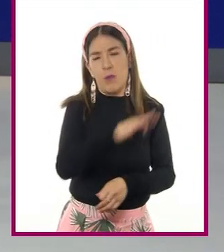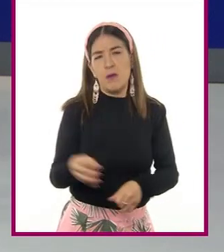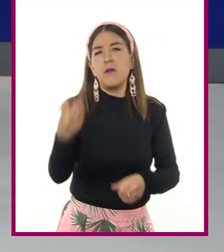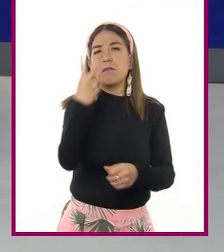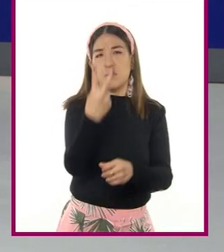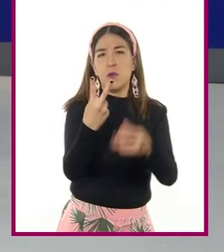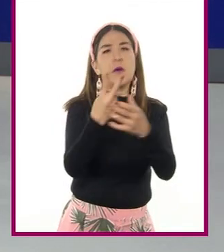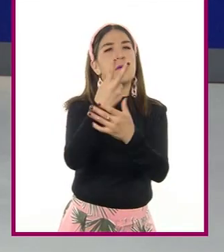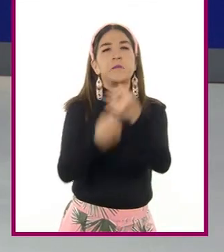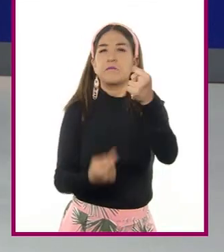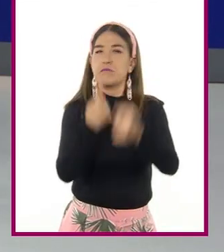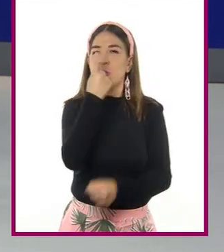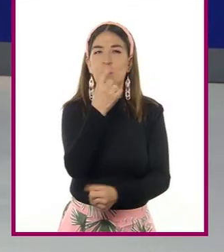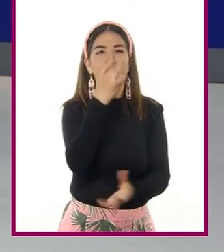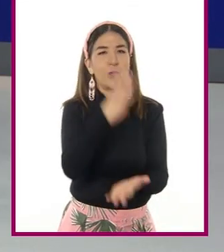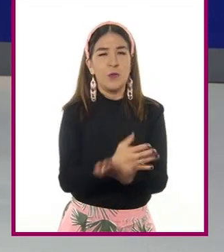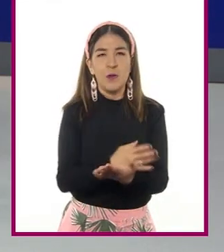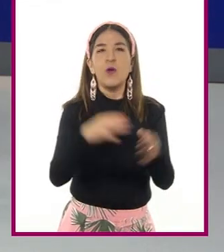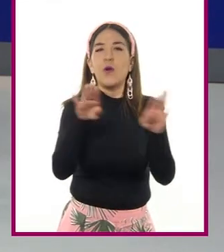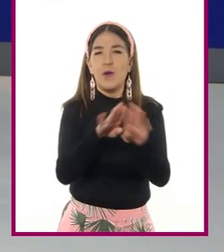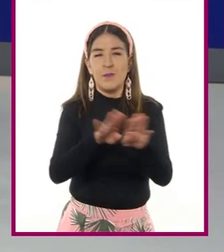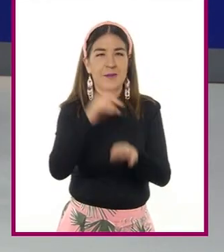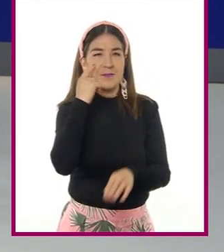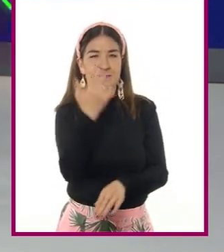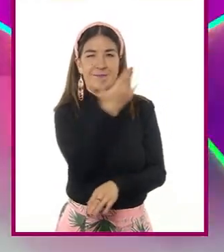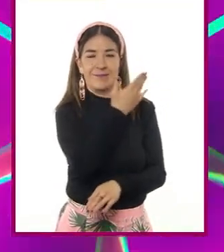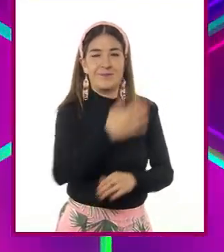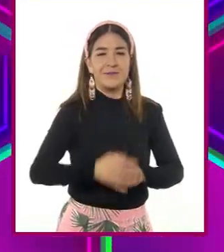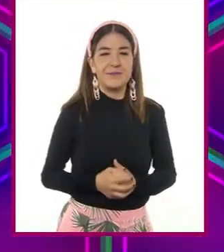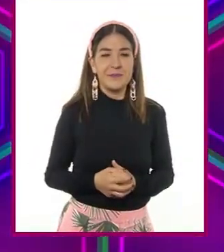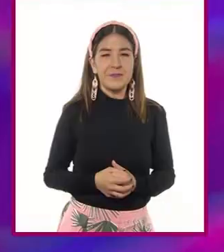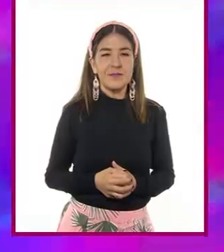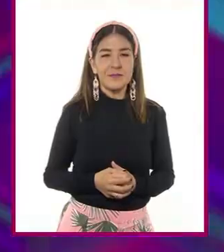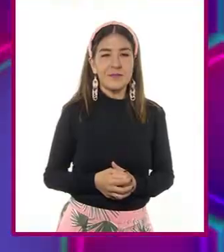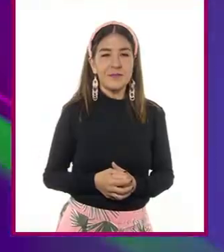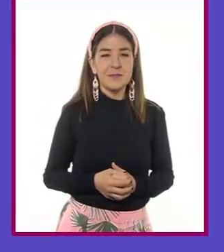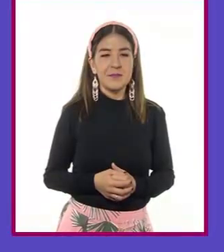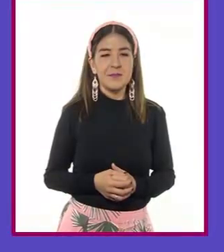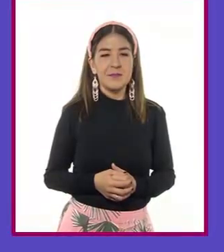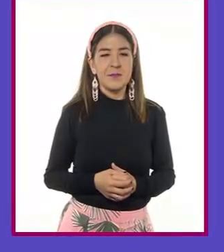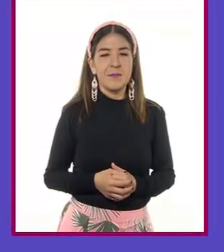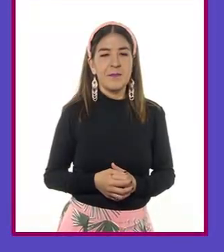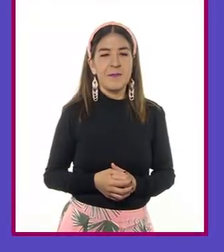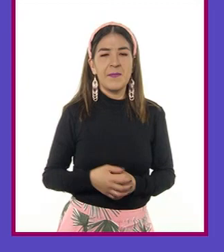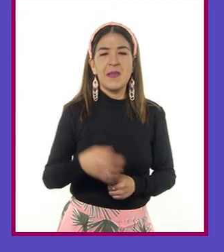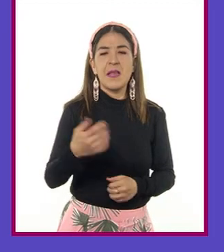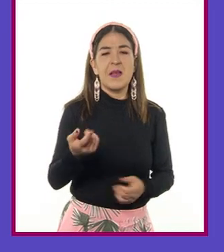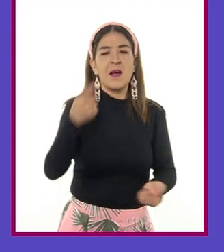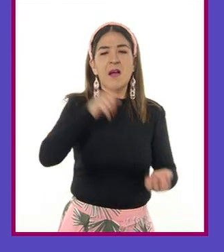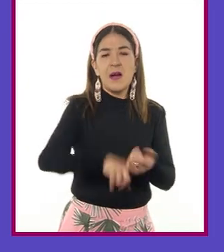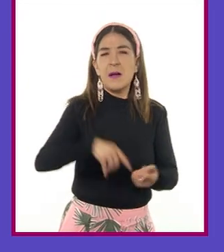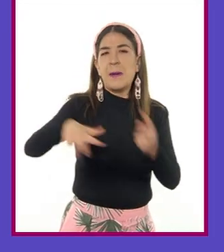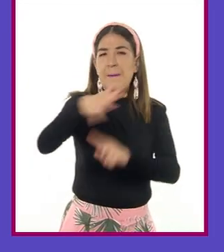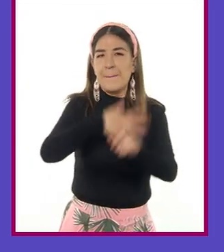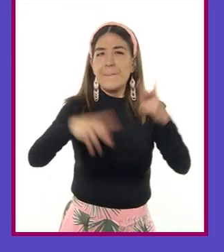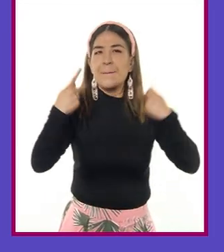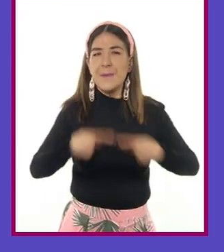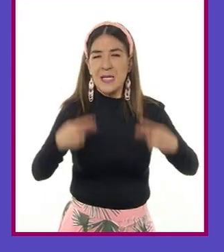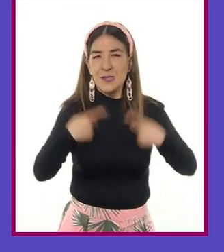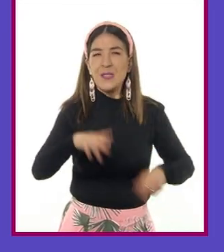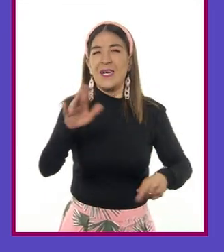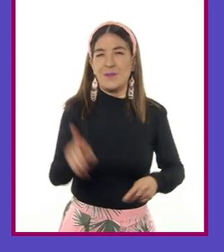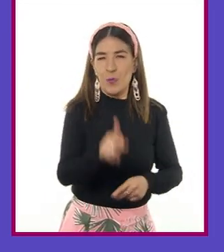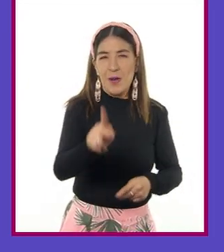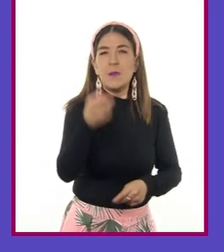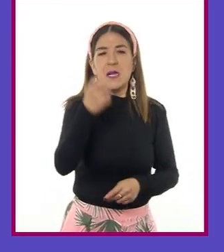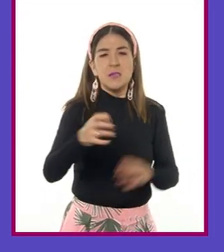las dos en una sola y quedando de la siguiente manera. ¿Qué participación tienen los pobladores